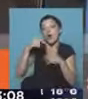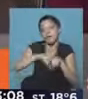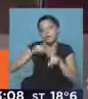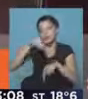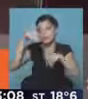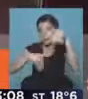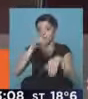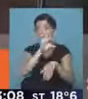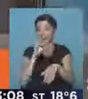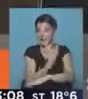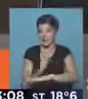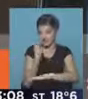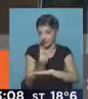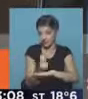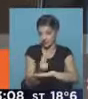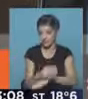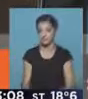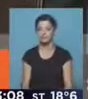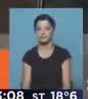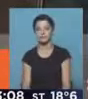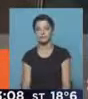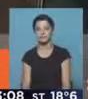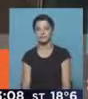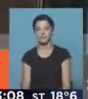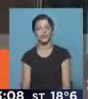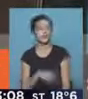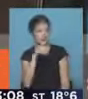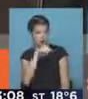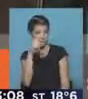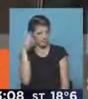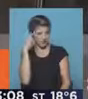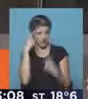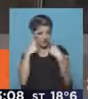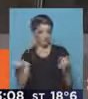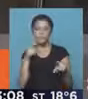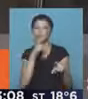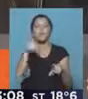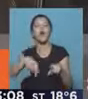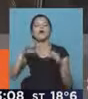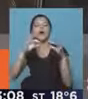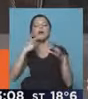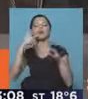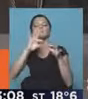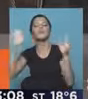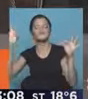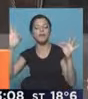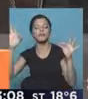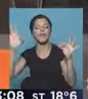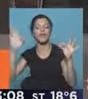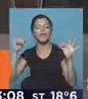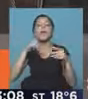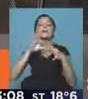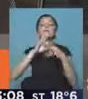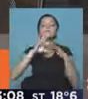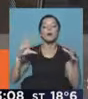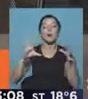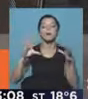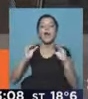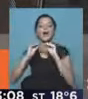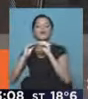Entonces, como decías al principio, no estás para nada de acuerdo con esta frase que está ahora en boga, que dice que la democracia es un asunto